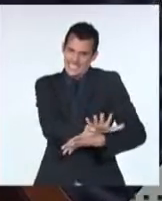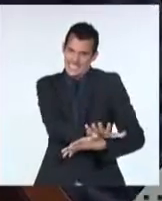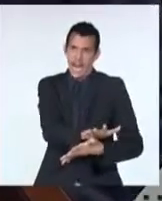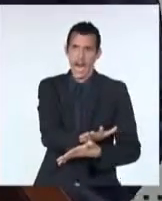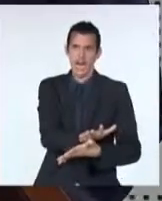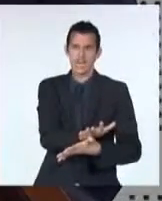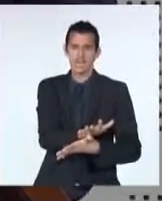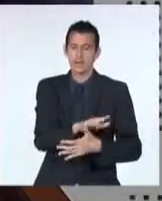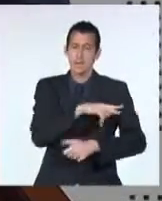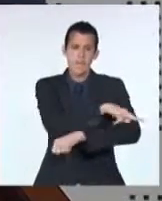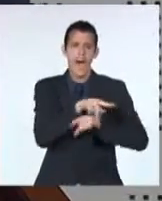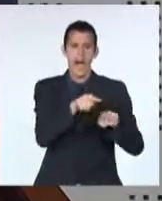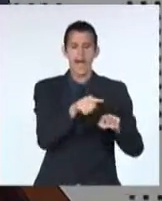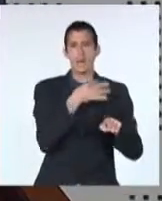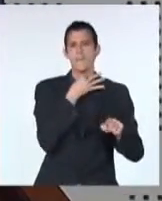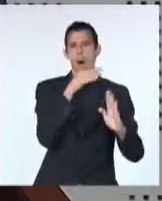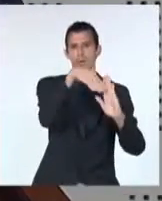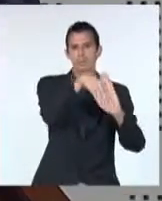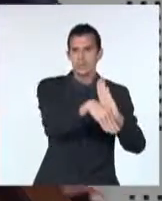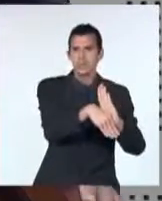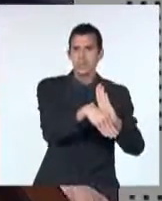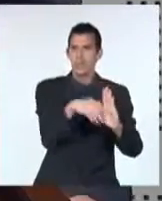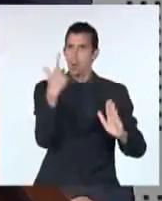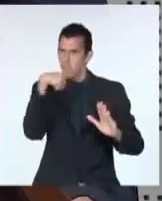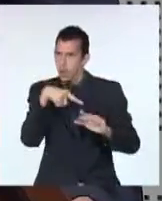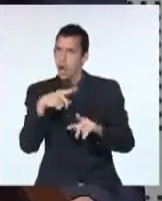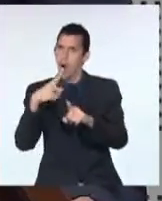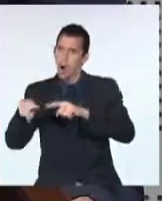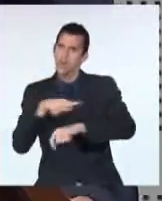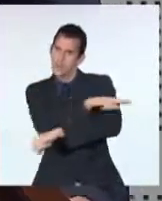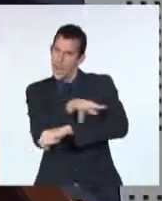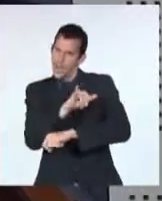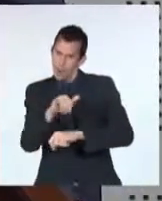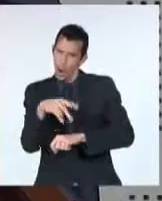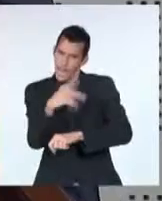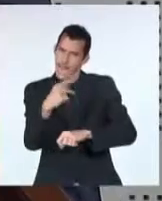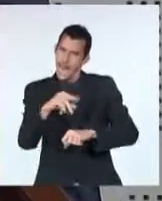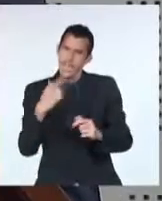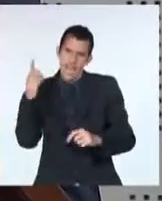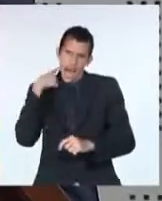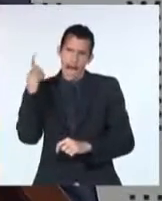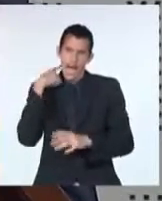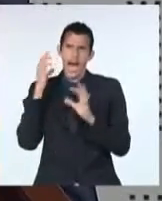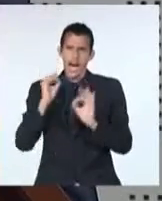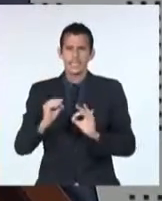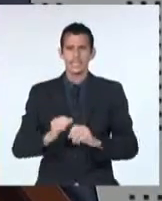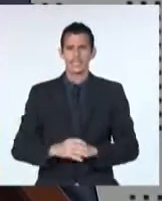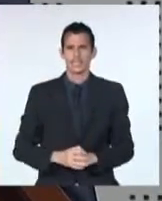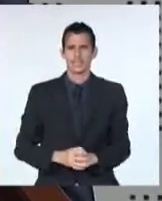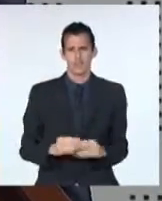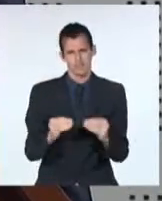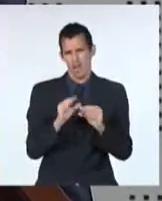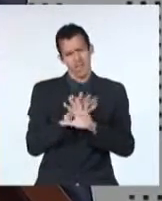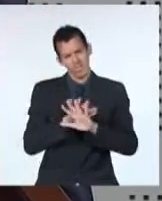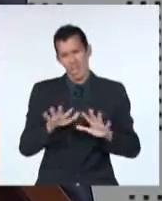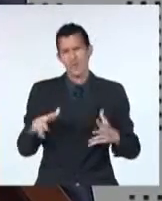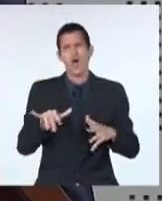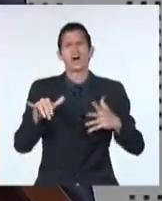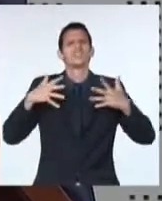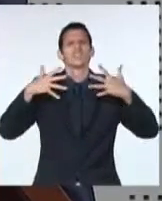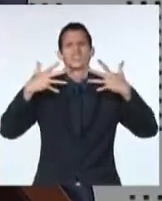las advertencias de Fidel Castro de que mañana será demasiado tarde y una frase inolvidable del comandante Hugo